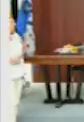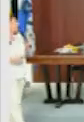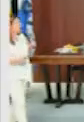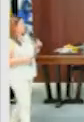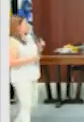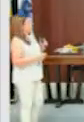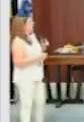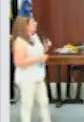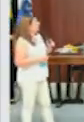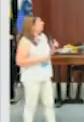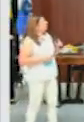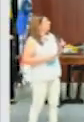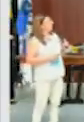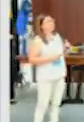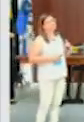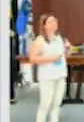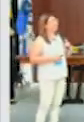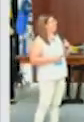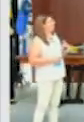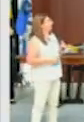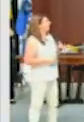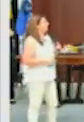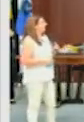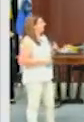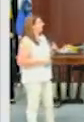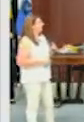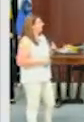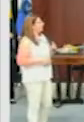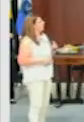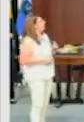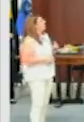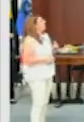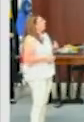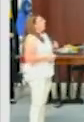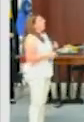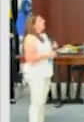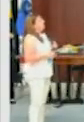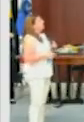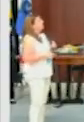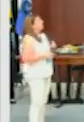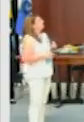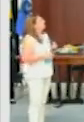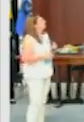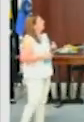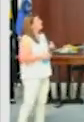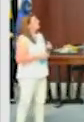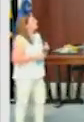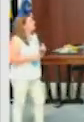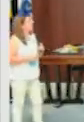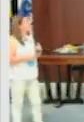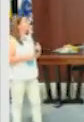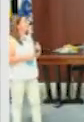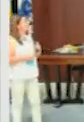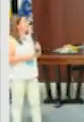Vamos a hablar entonces de acciones que humanizan la práctica de la medicina. La medicina es la